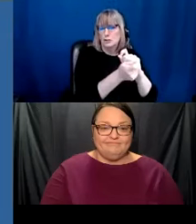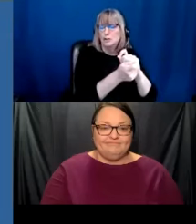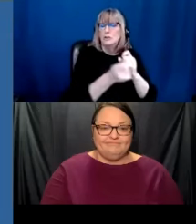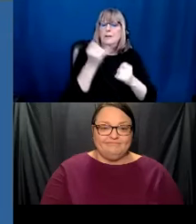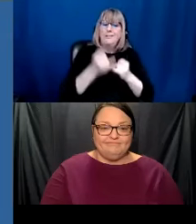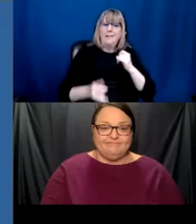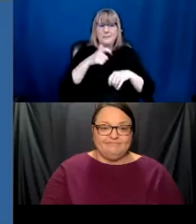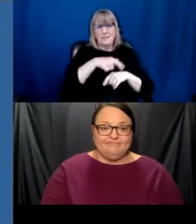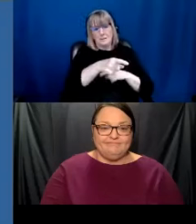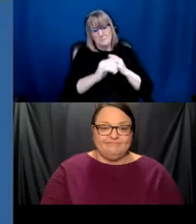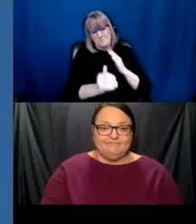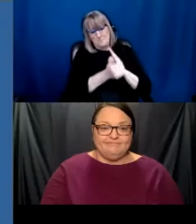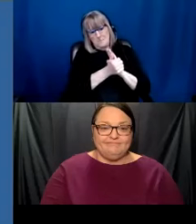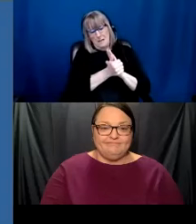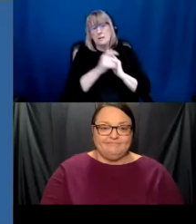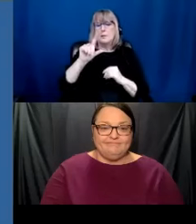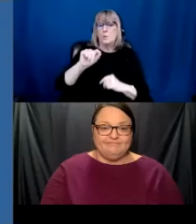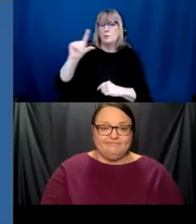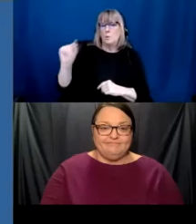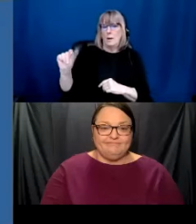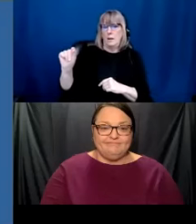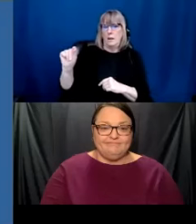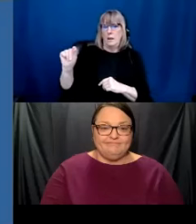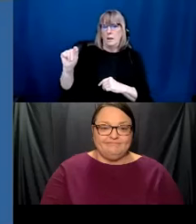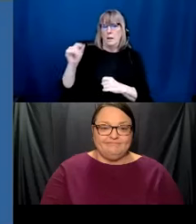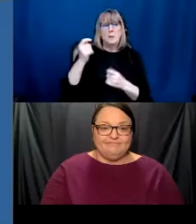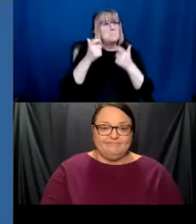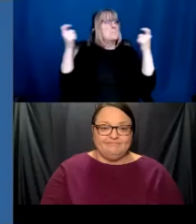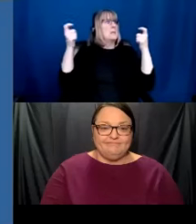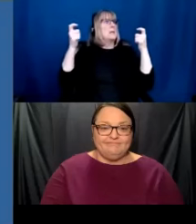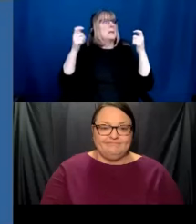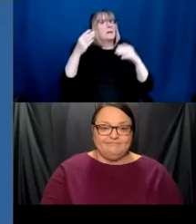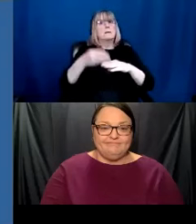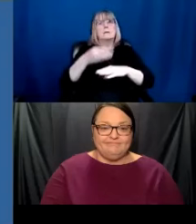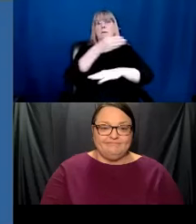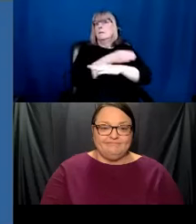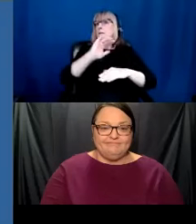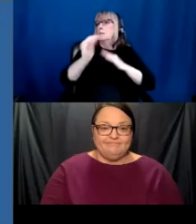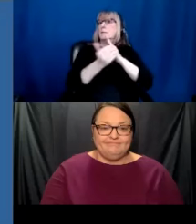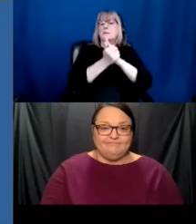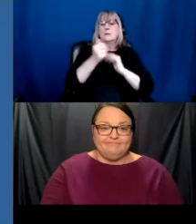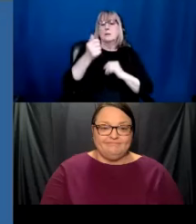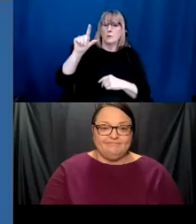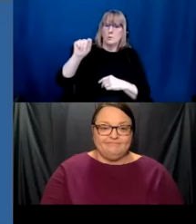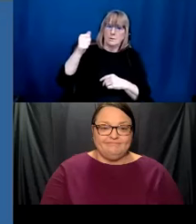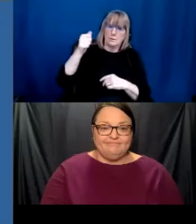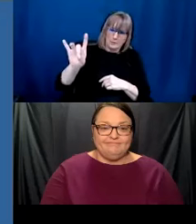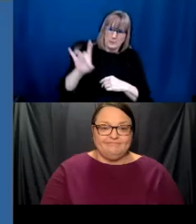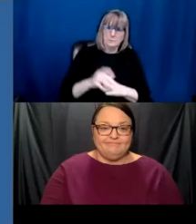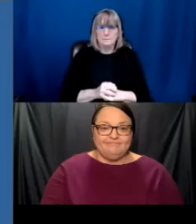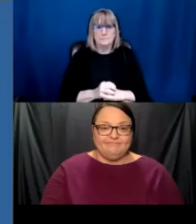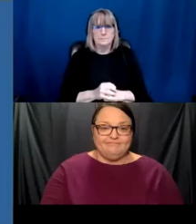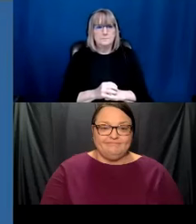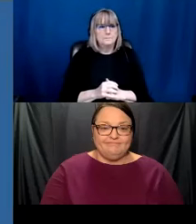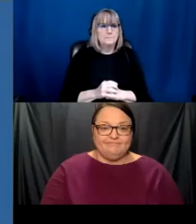Ocasionalmente revisamos el plan o hacemos cambios cuando surge la necesidad. La última vez que se modificó el